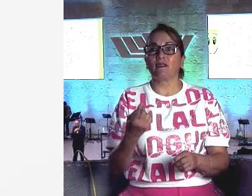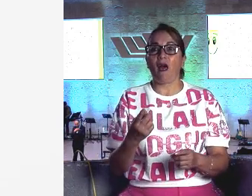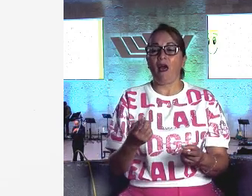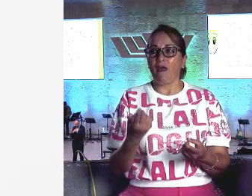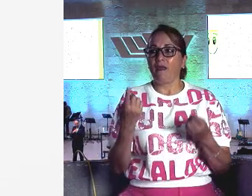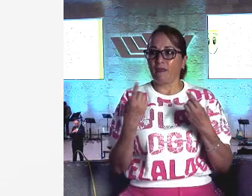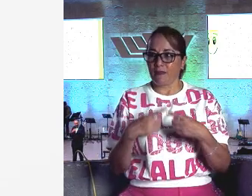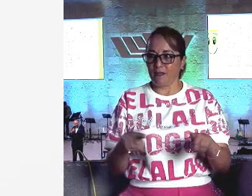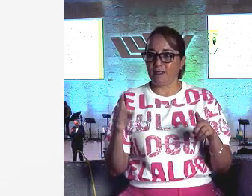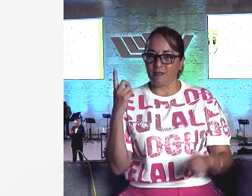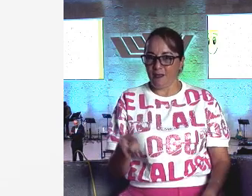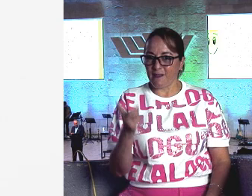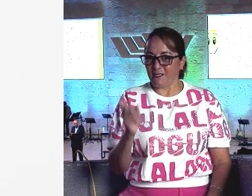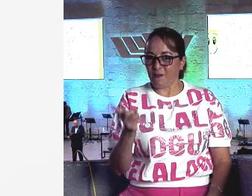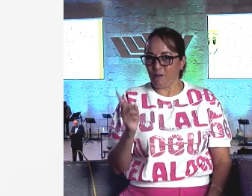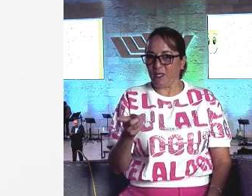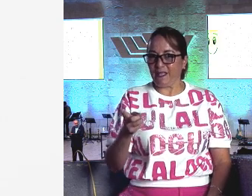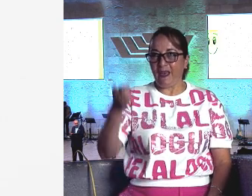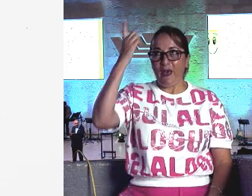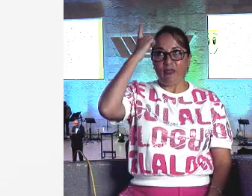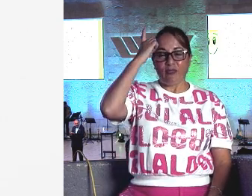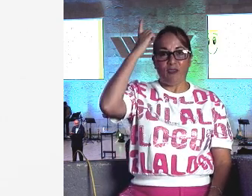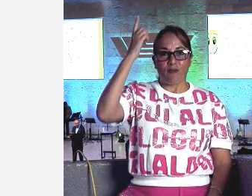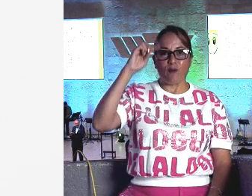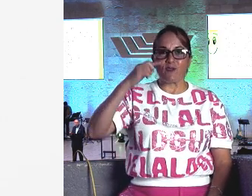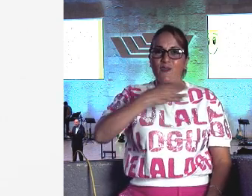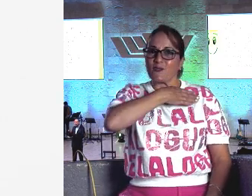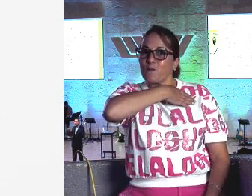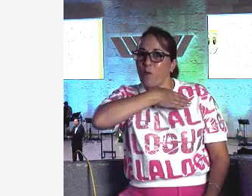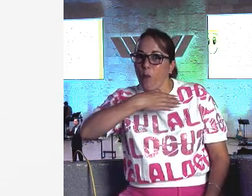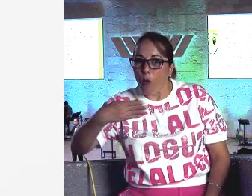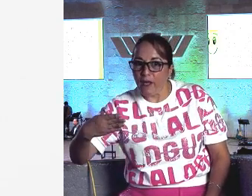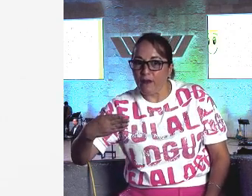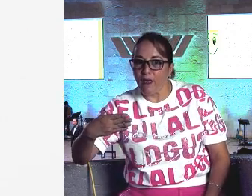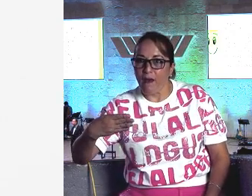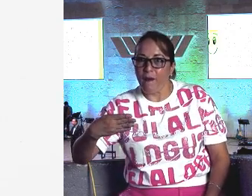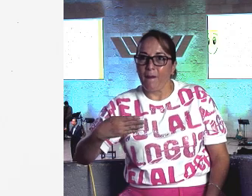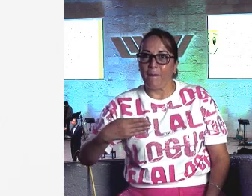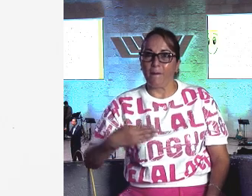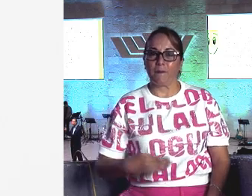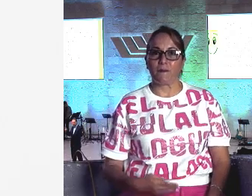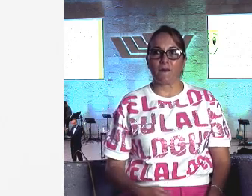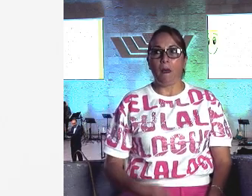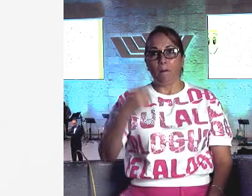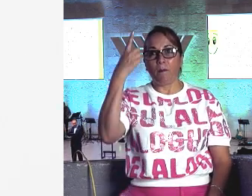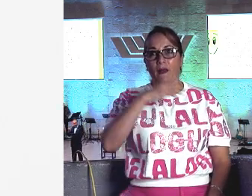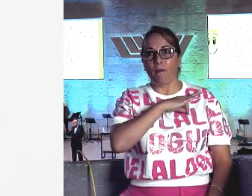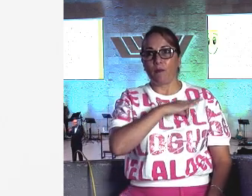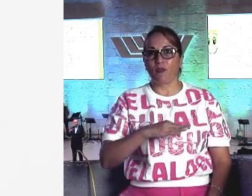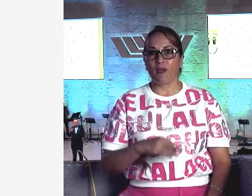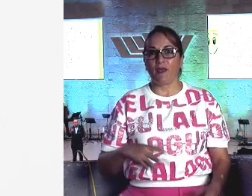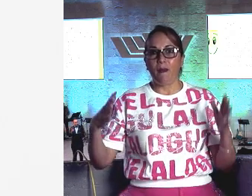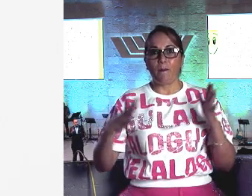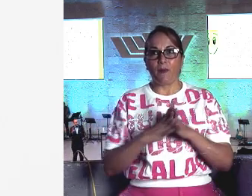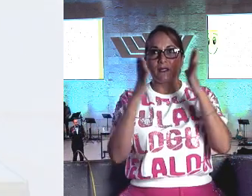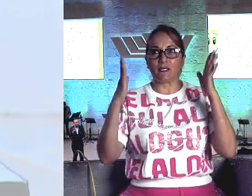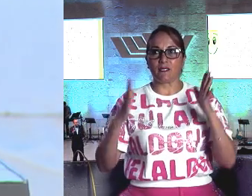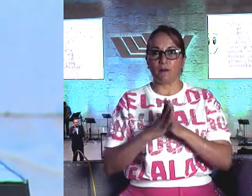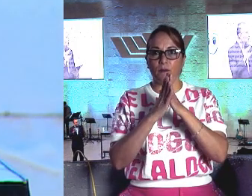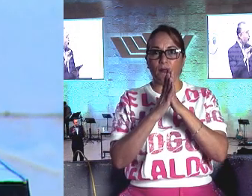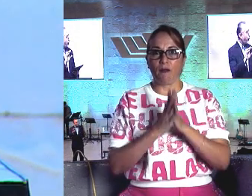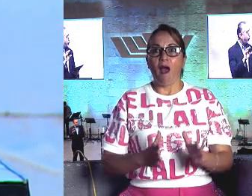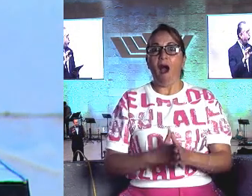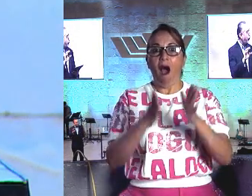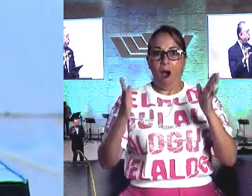nosotros, a fin de que participemos de su santidad. ¿De que participemos de qué? ¿Te das cuenta que tiene